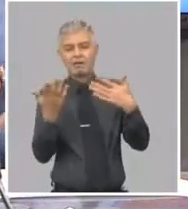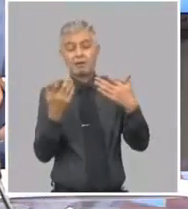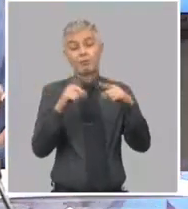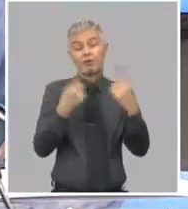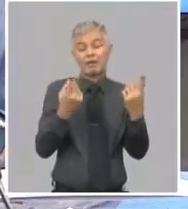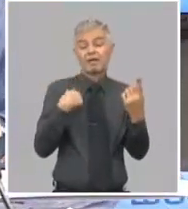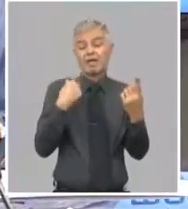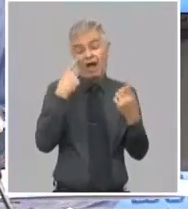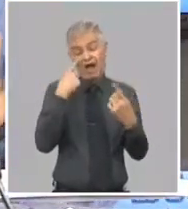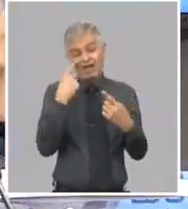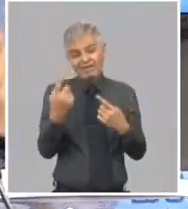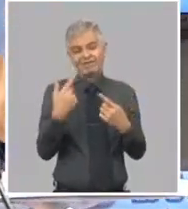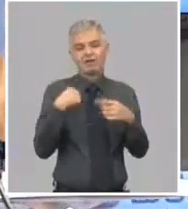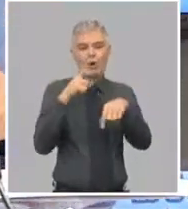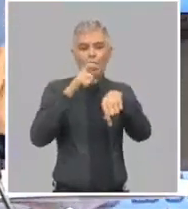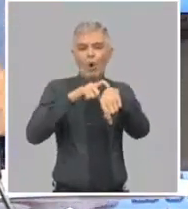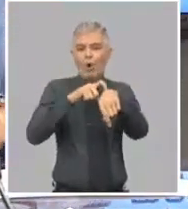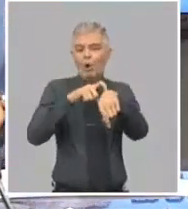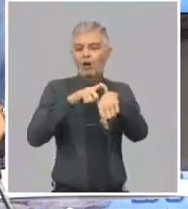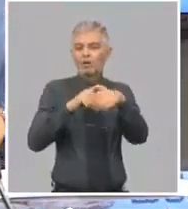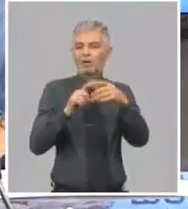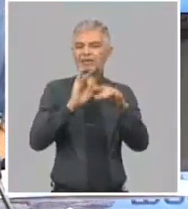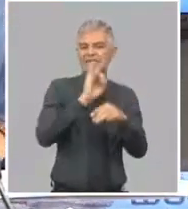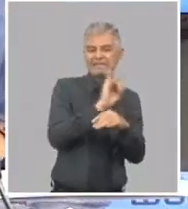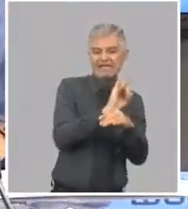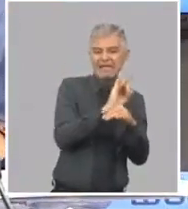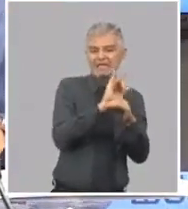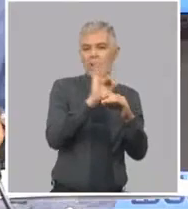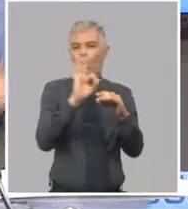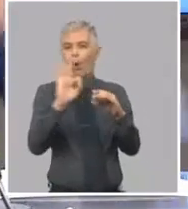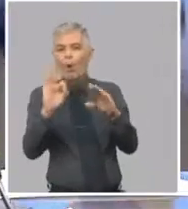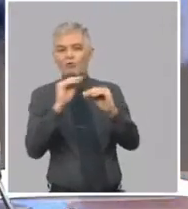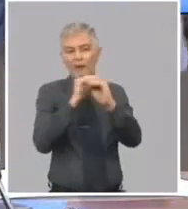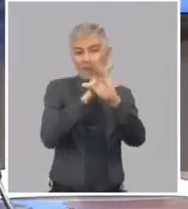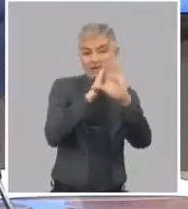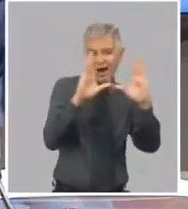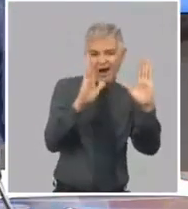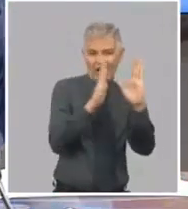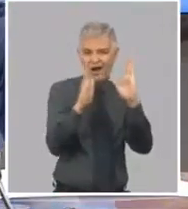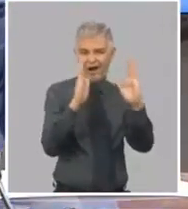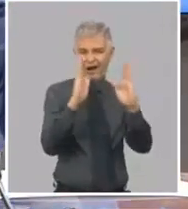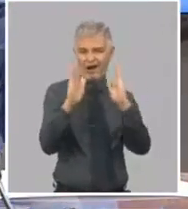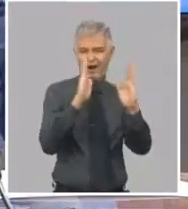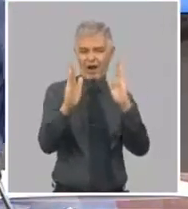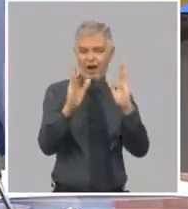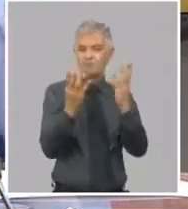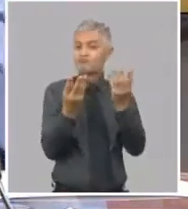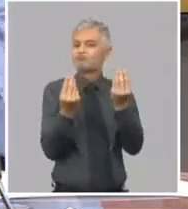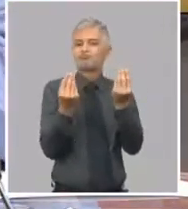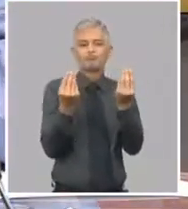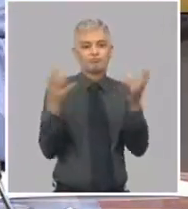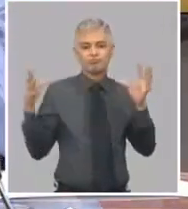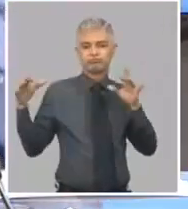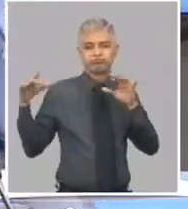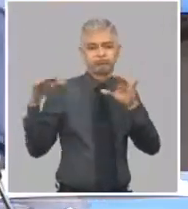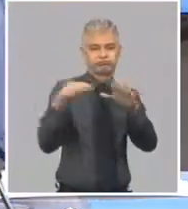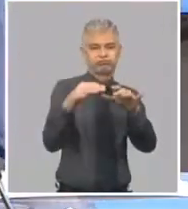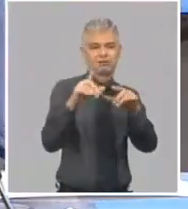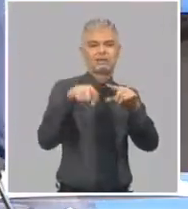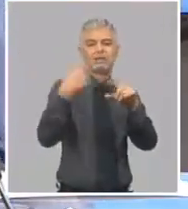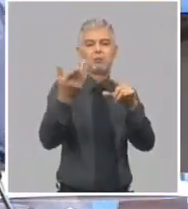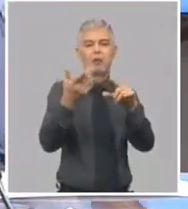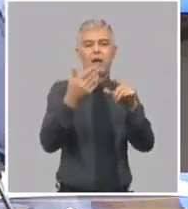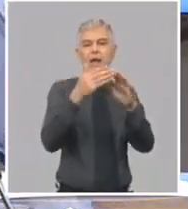los picos porque realmente existe en el horario entre las siete y las ocho de la mañana una gran demanda de transportación que luego el resto del día